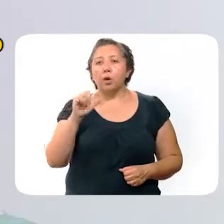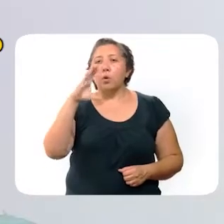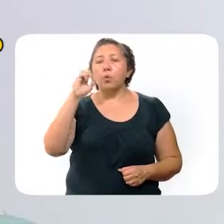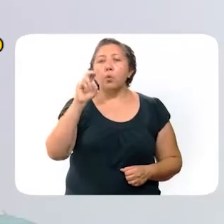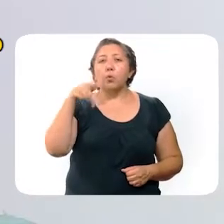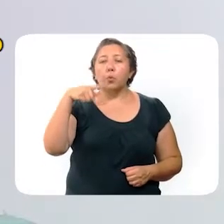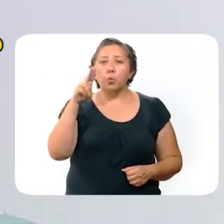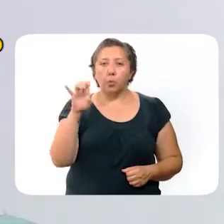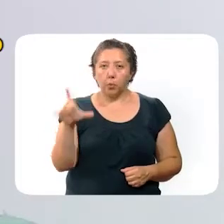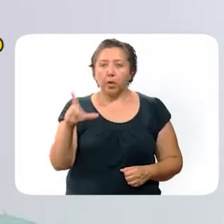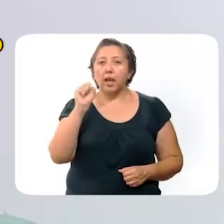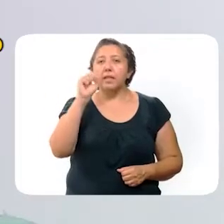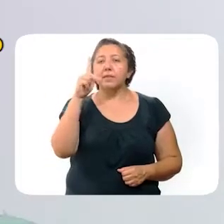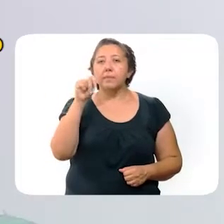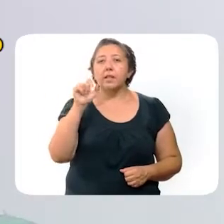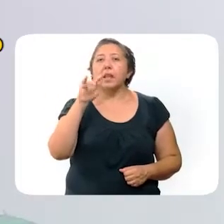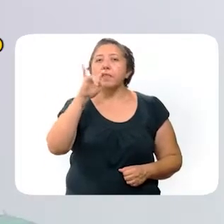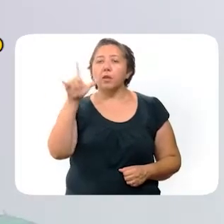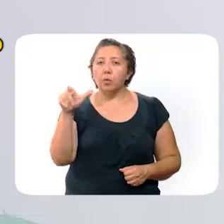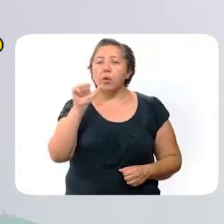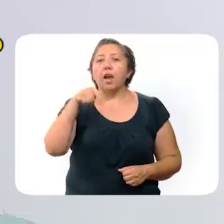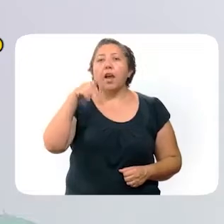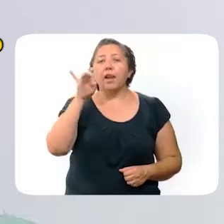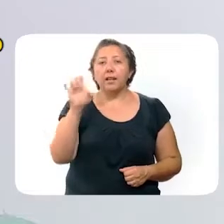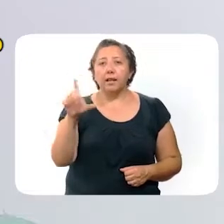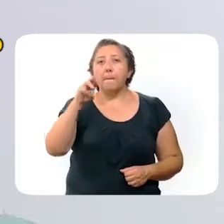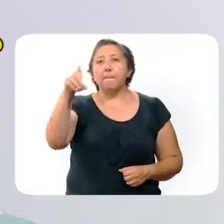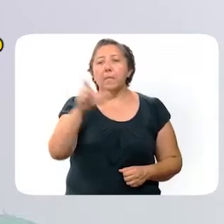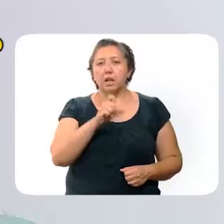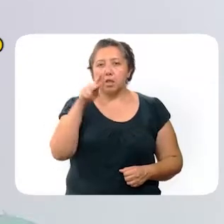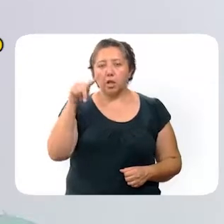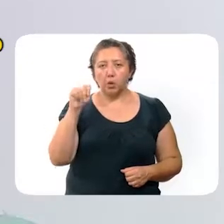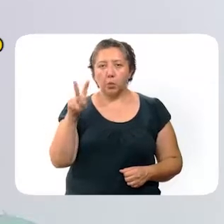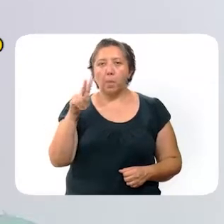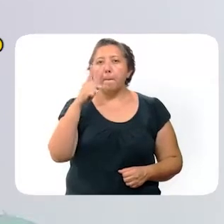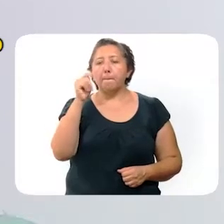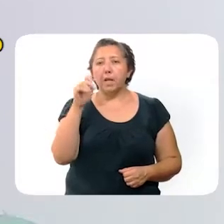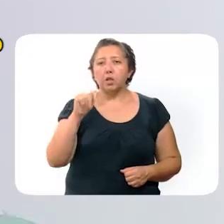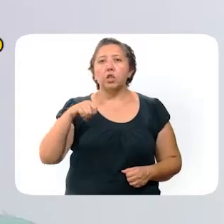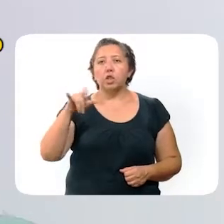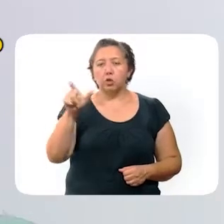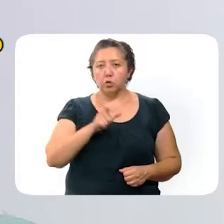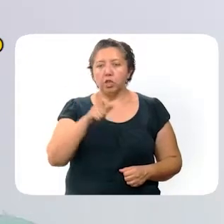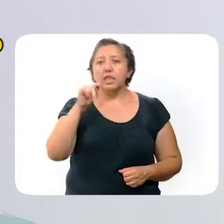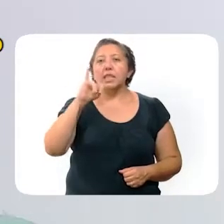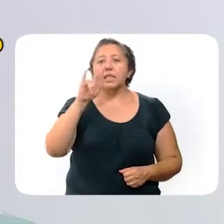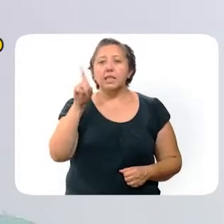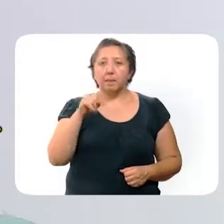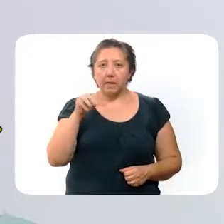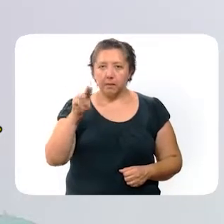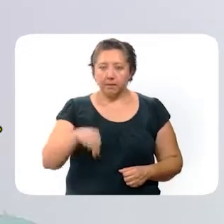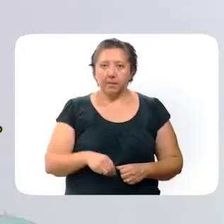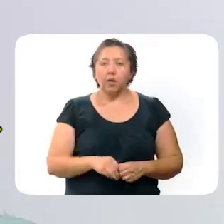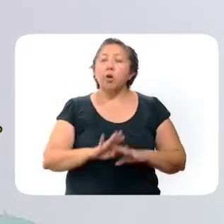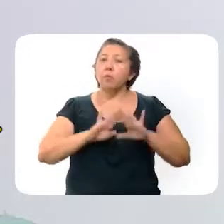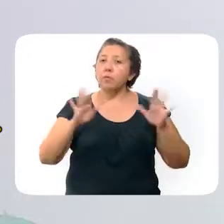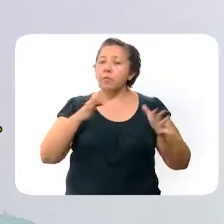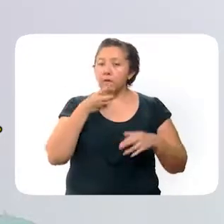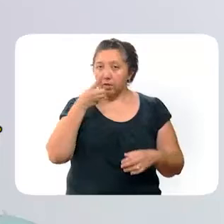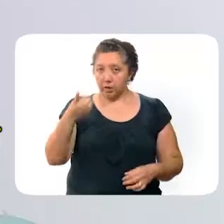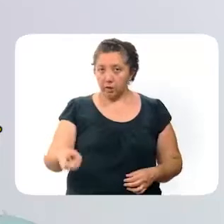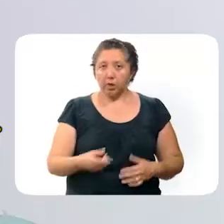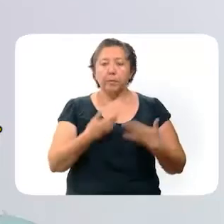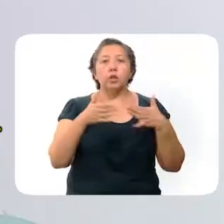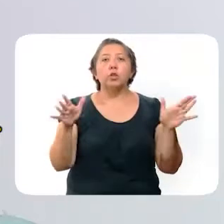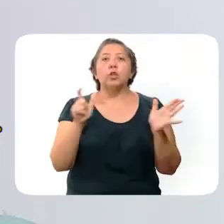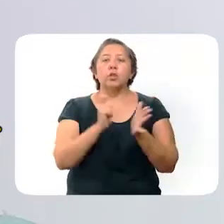Cuncunul, Espita, Ticul, Aquil, Izamal, Maxcanú, Peto, Tecash, Tinum y Tizimín. Como se ha señalado,